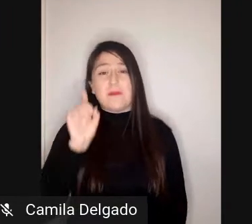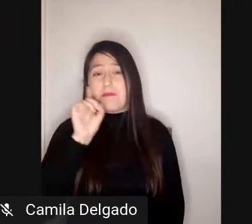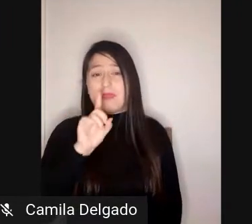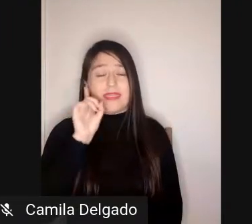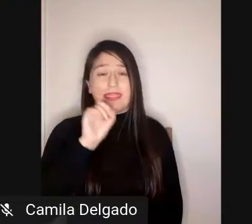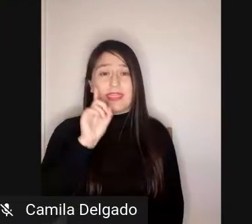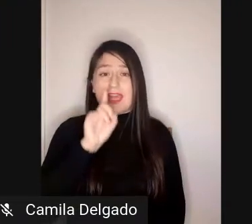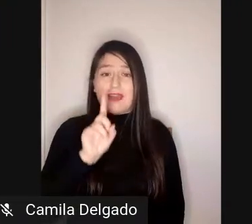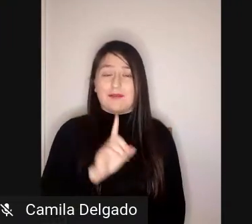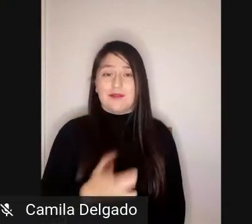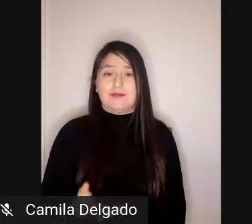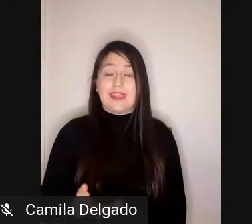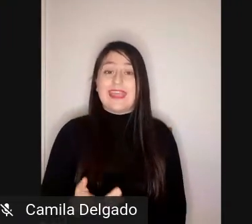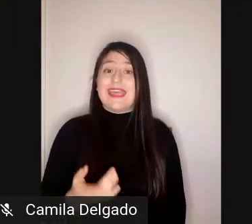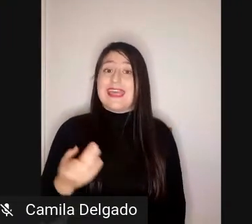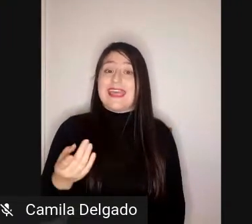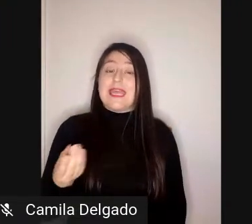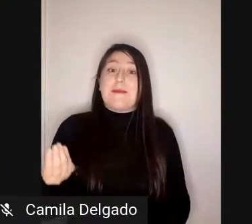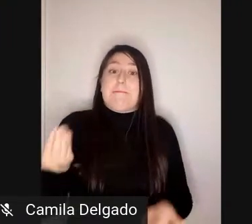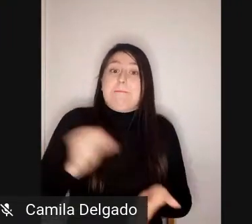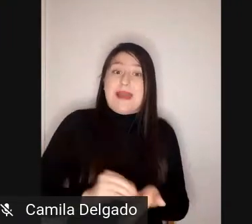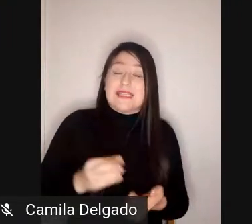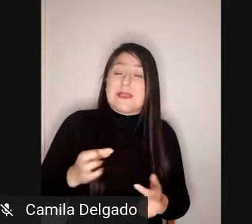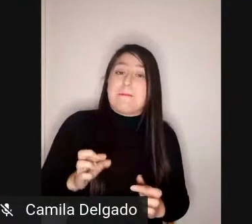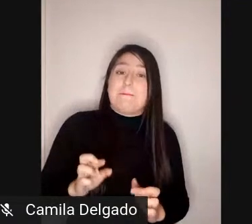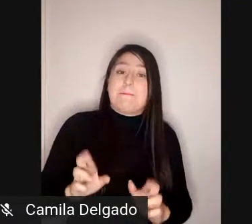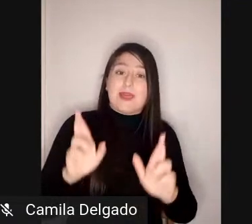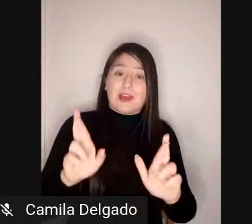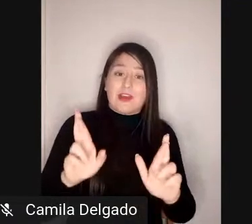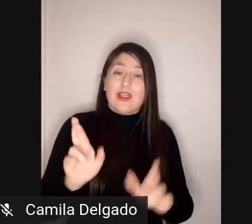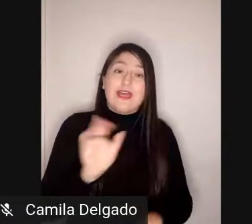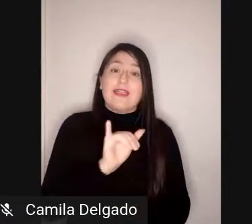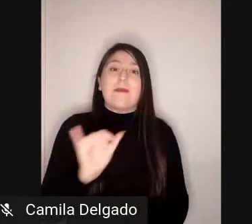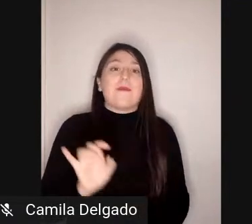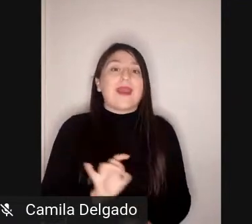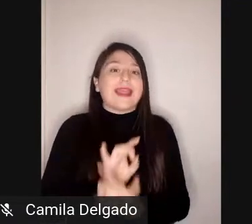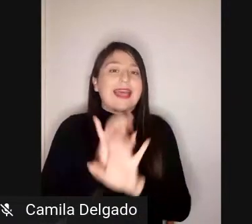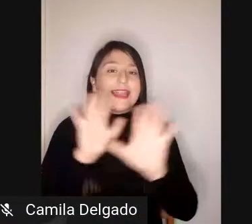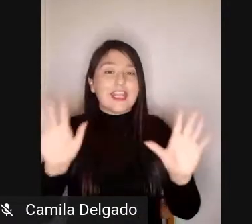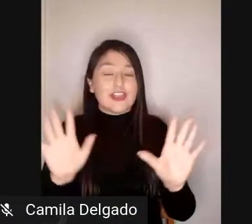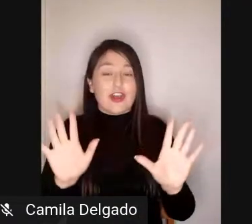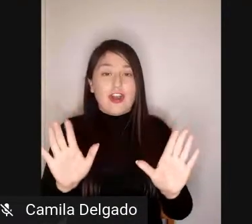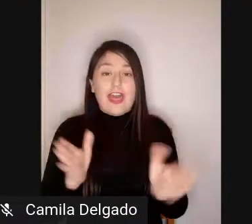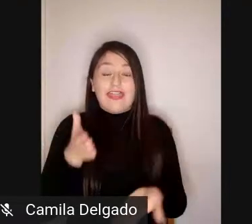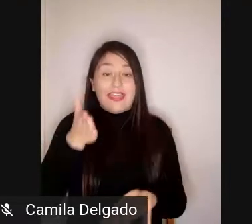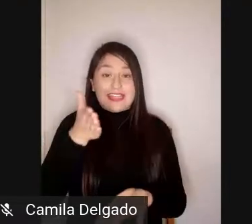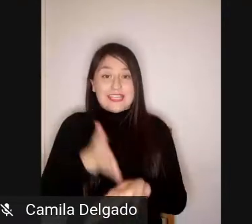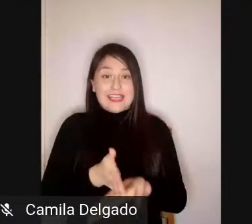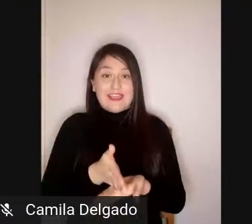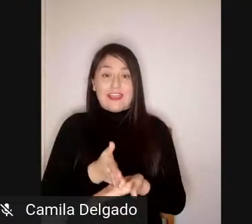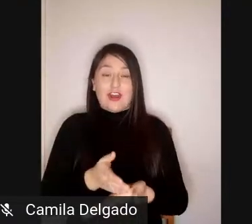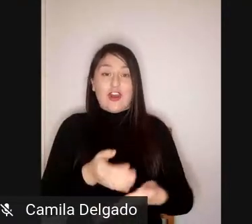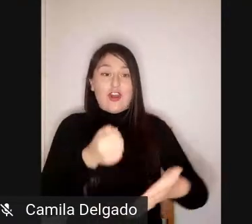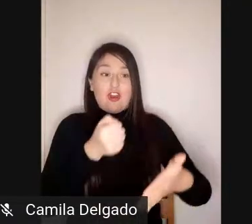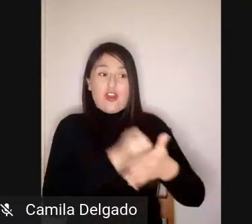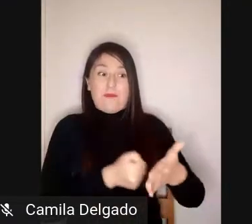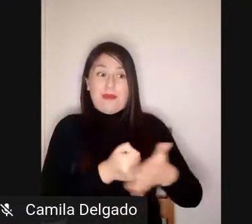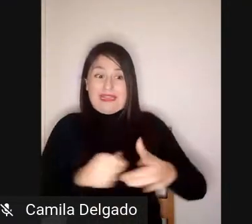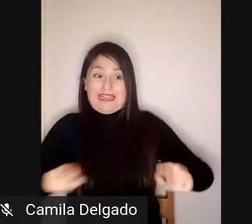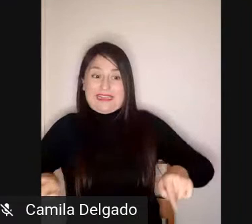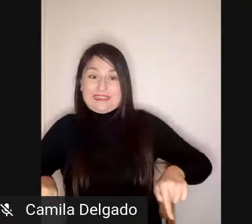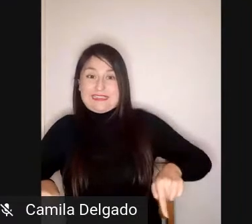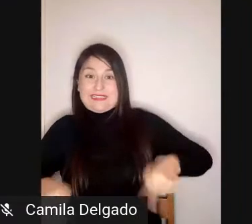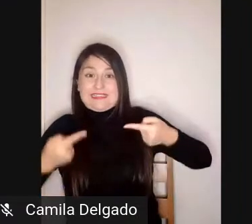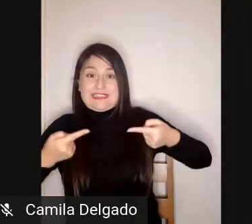cada vez peor. Y vamos a tener que ser más claritos en quién va a estar decidido a combatir con la otra clase, digo combatir en sentido